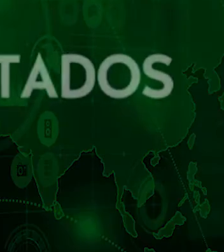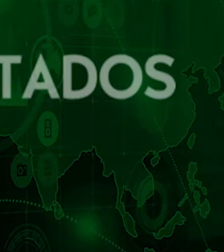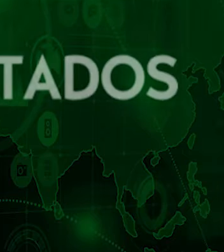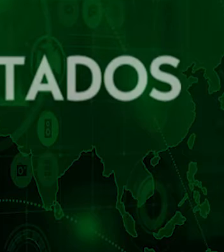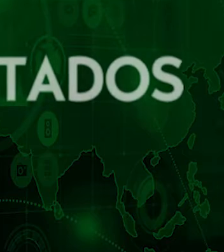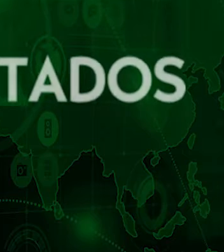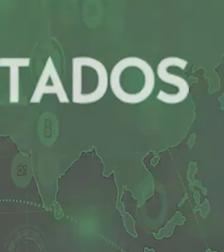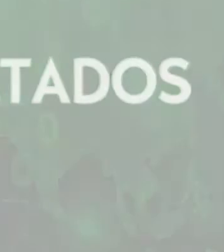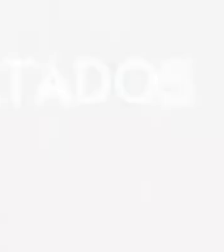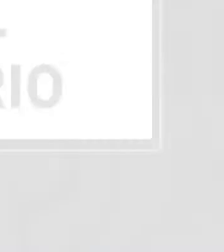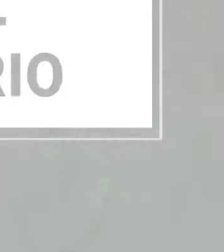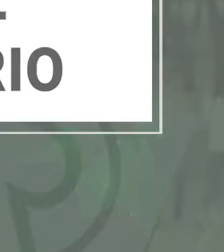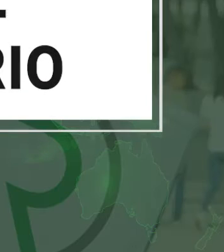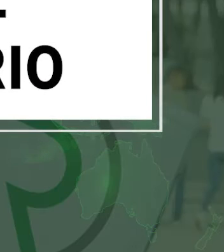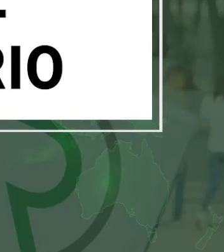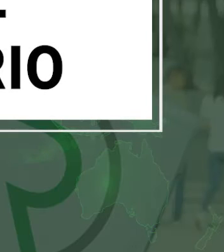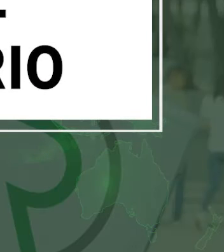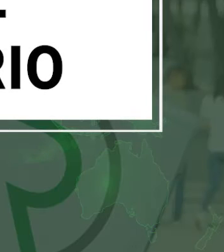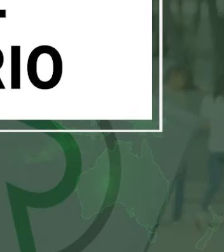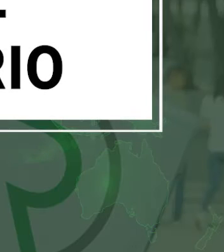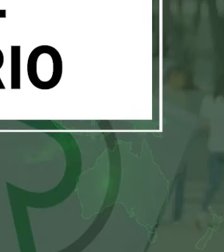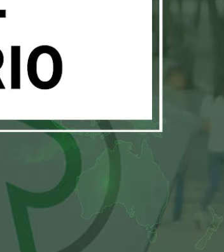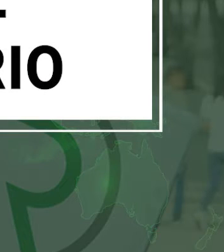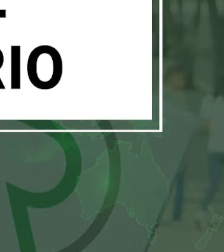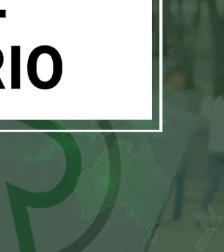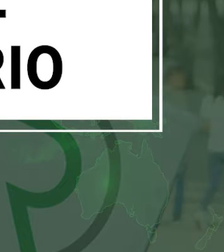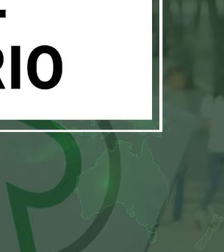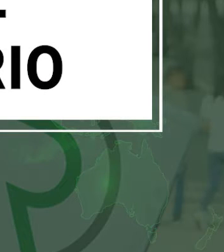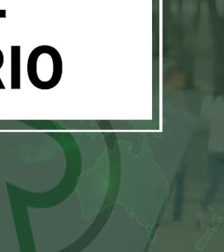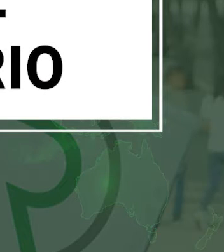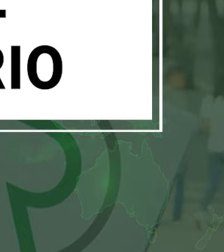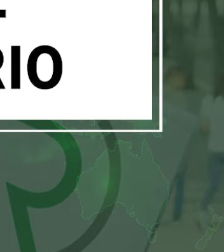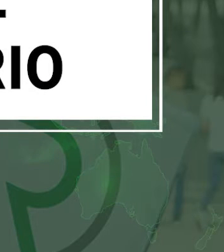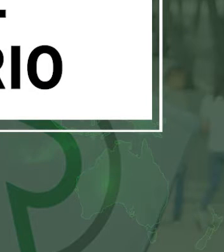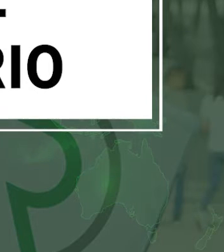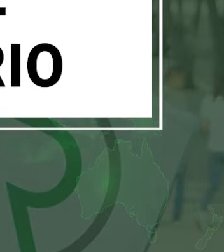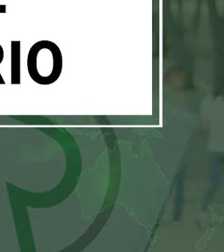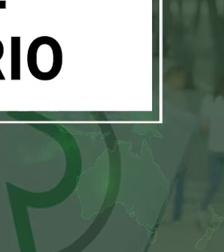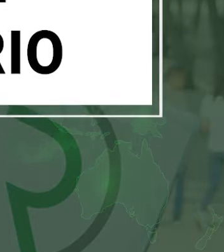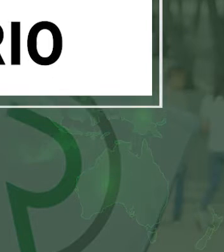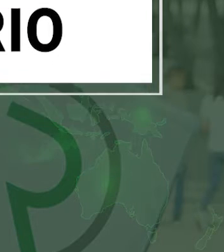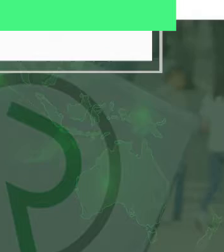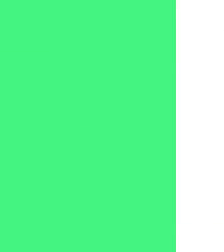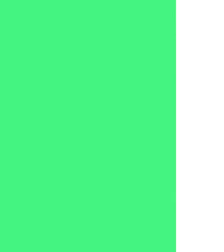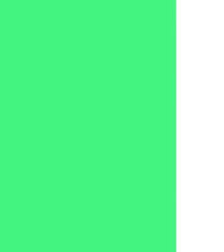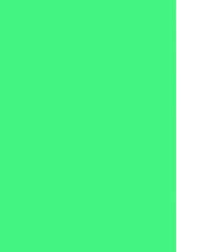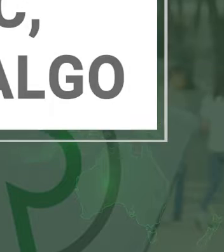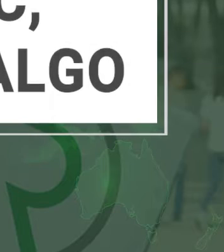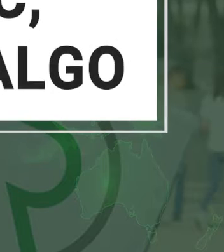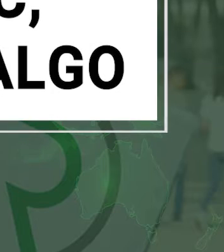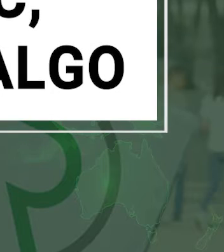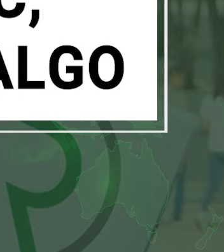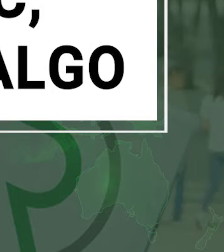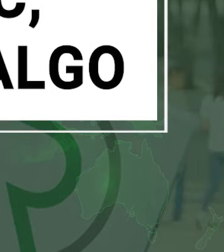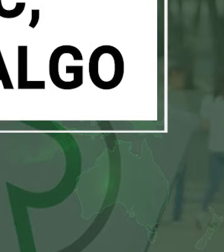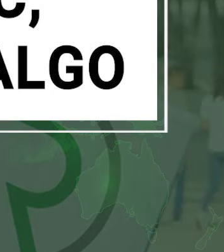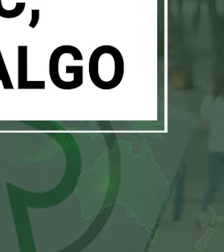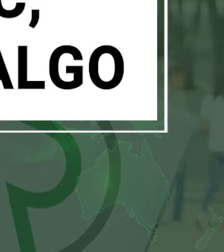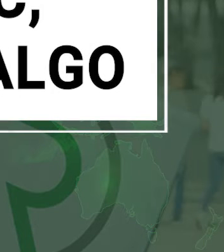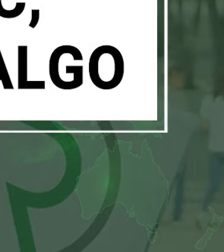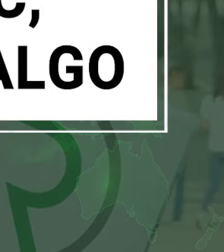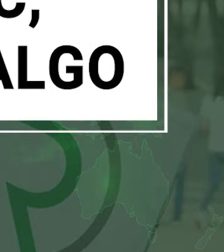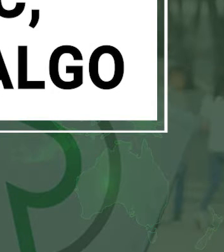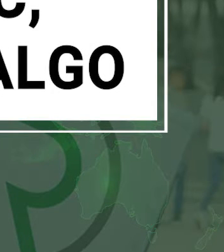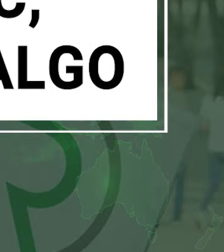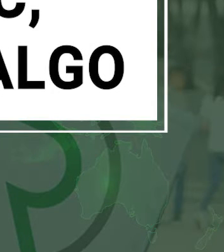en Radio Resultados. La Suprema Corte de Justicia podría despenalizar el aborto voluntario. Graves